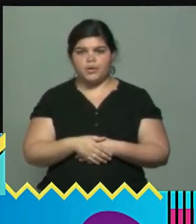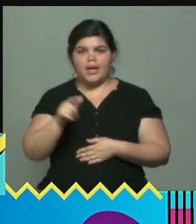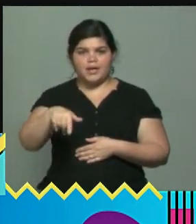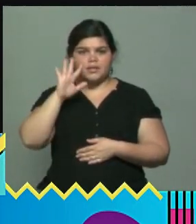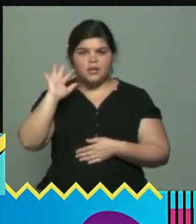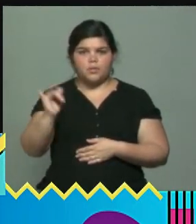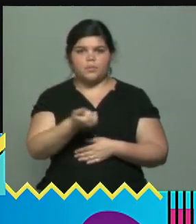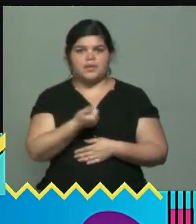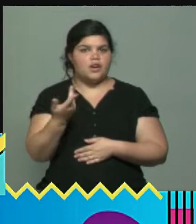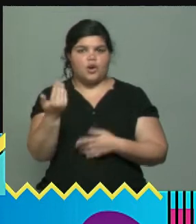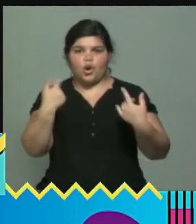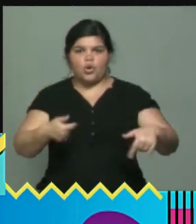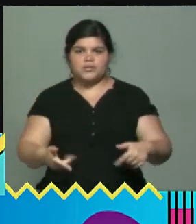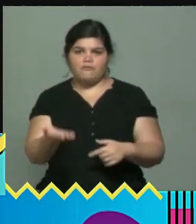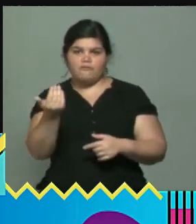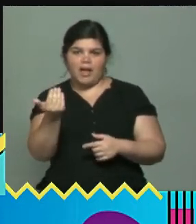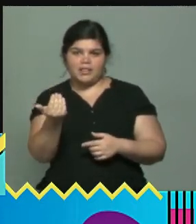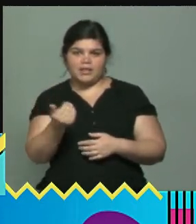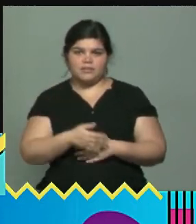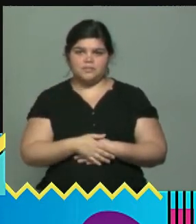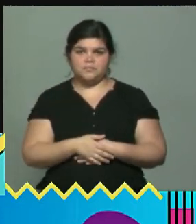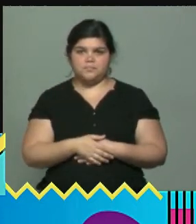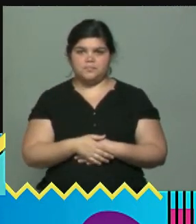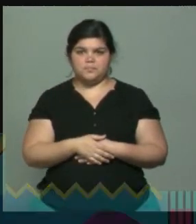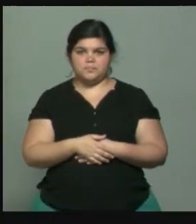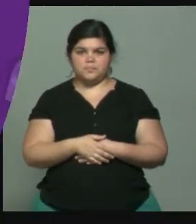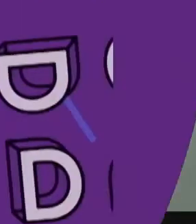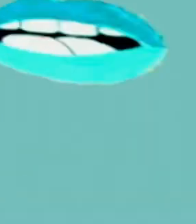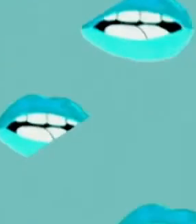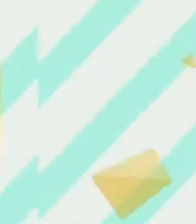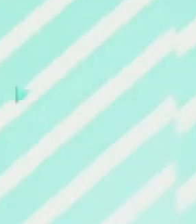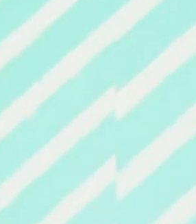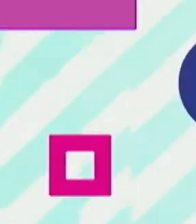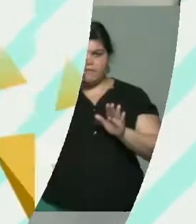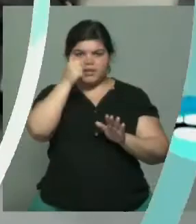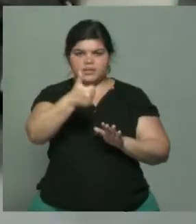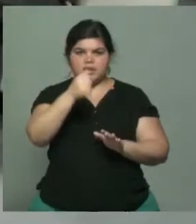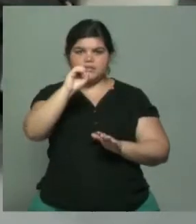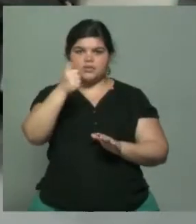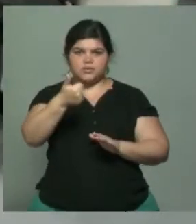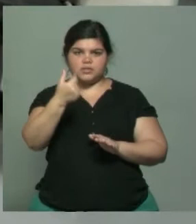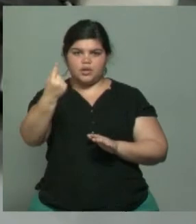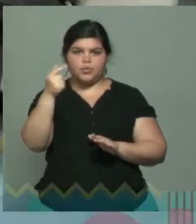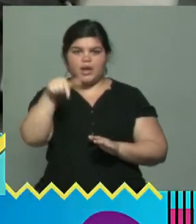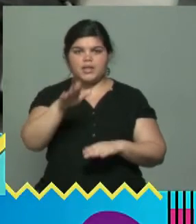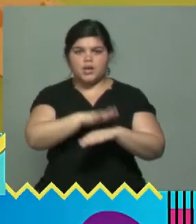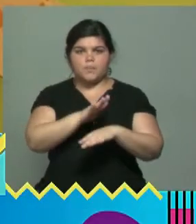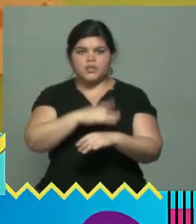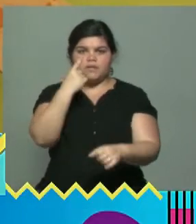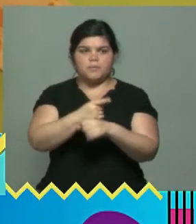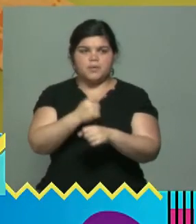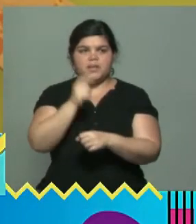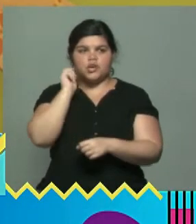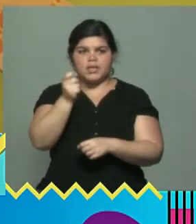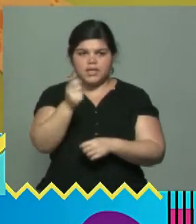dispositivos que están faltando. Claramente hay dispositivos que están faltando. Con relación a eso, la 26061 es muy clara. El primer responsable de la protección de los derechos